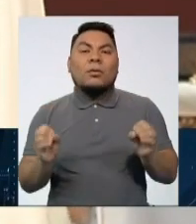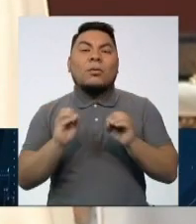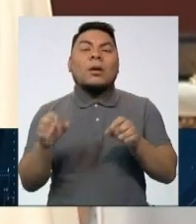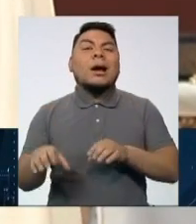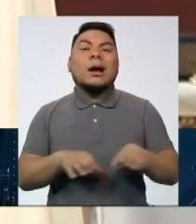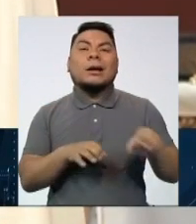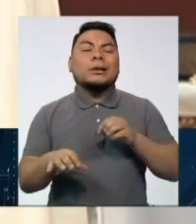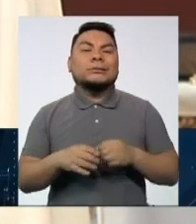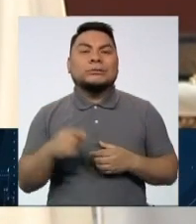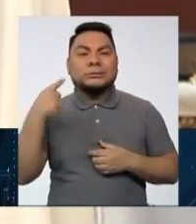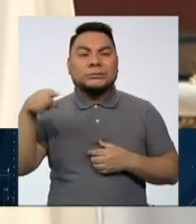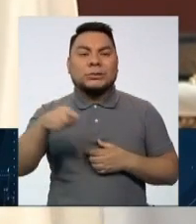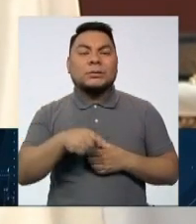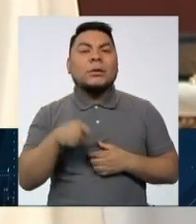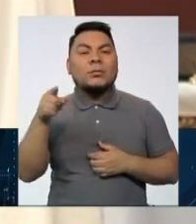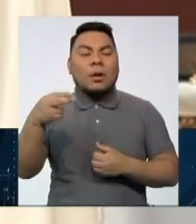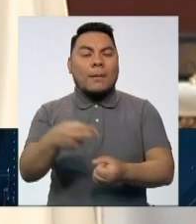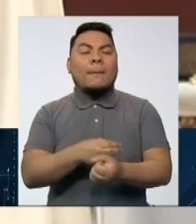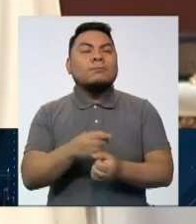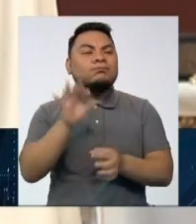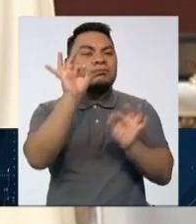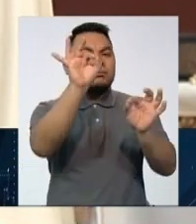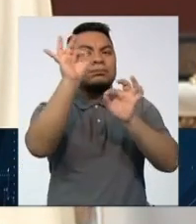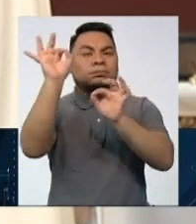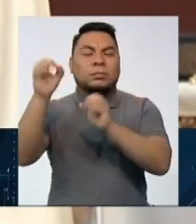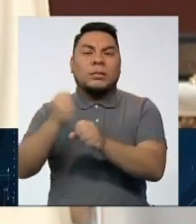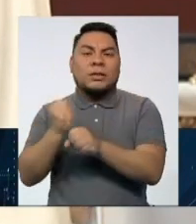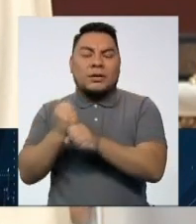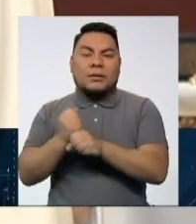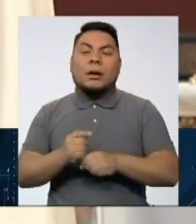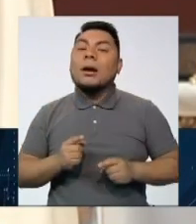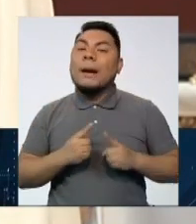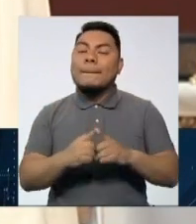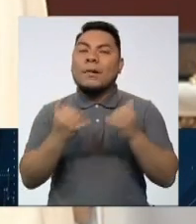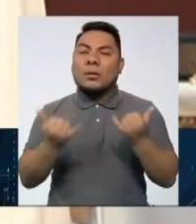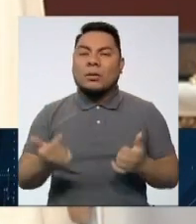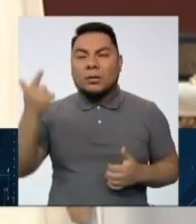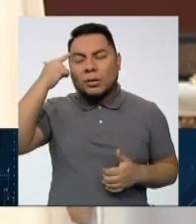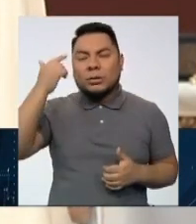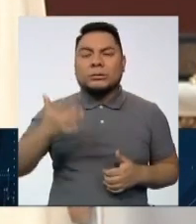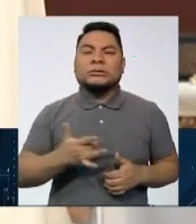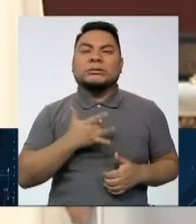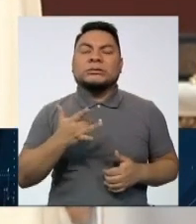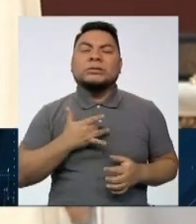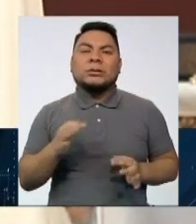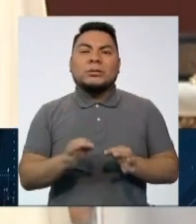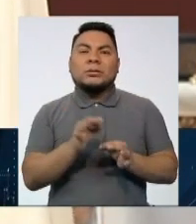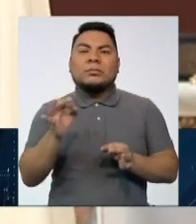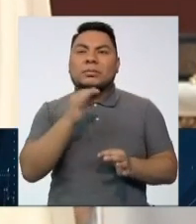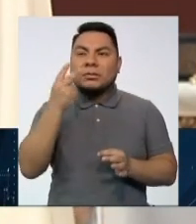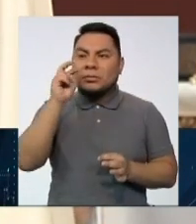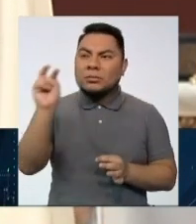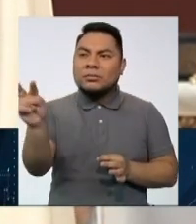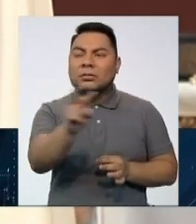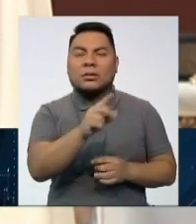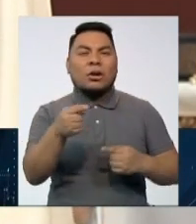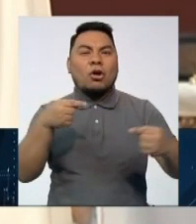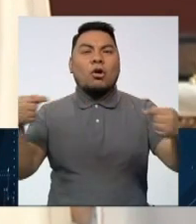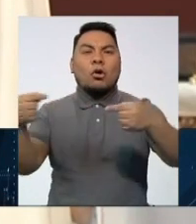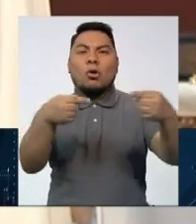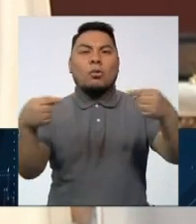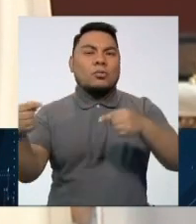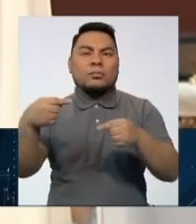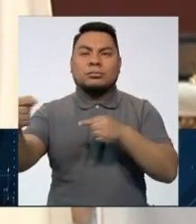el trabajo pastoral, pero se vive hoy un cierto espíritu de bandos en competencia.